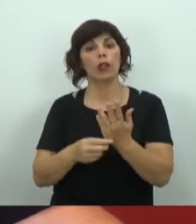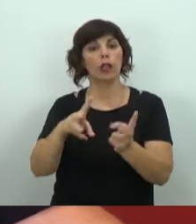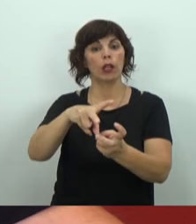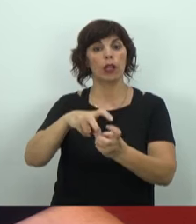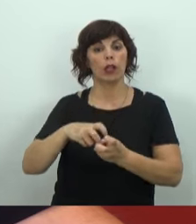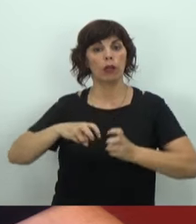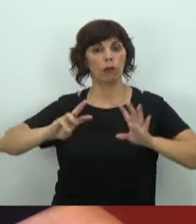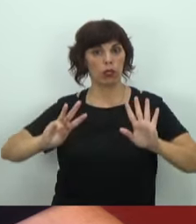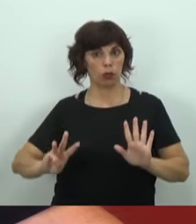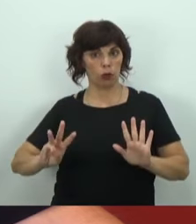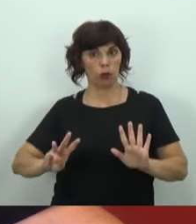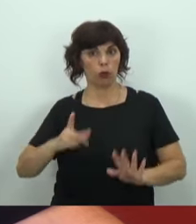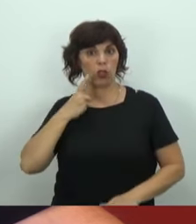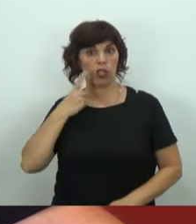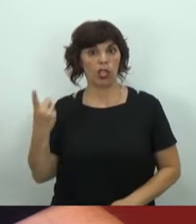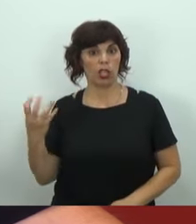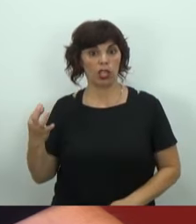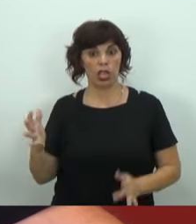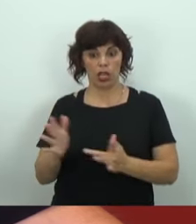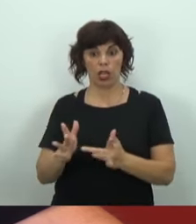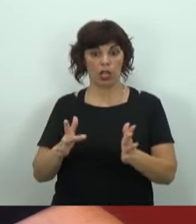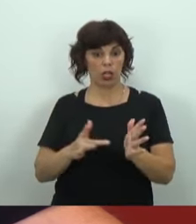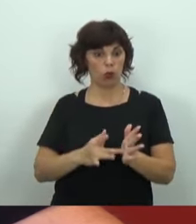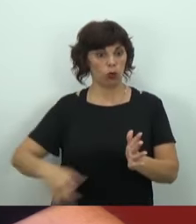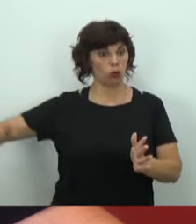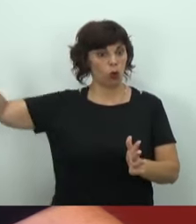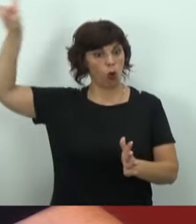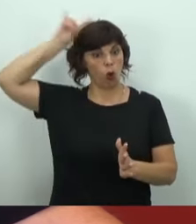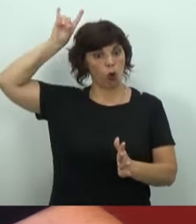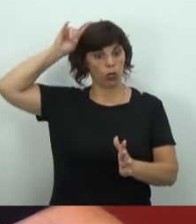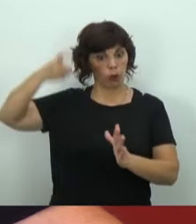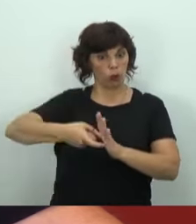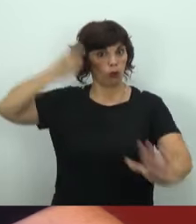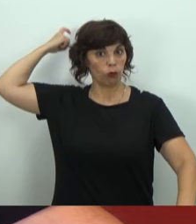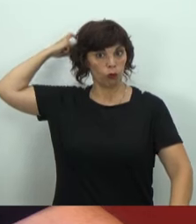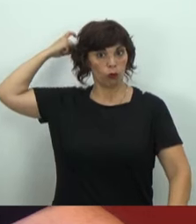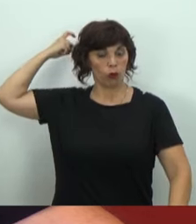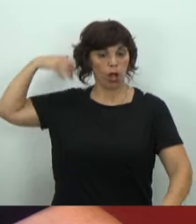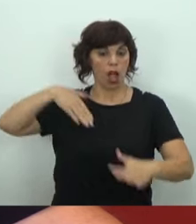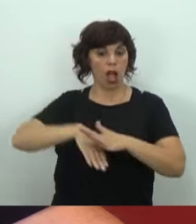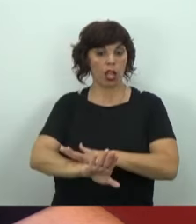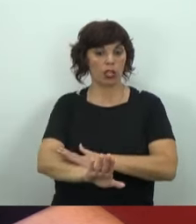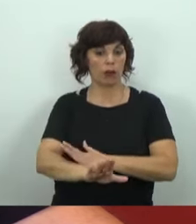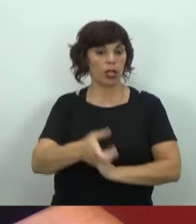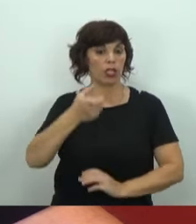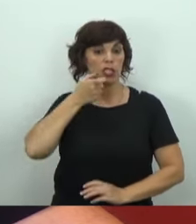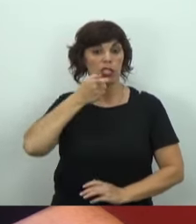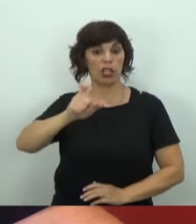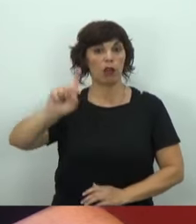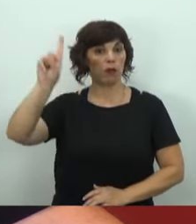Dice que Jesucristo echaba los demonios fuera por la palabra.